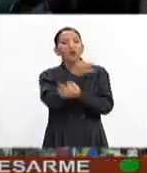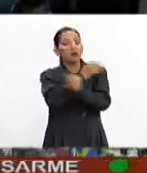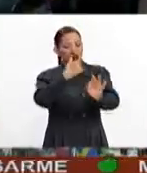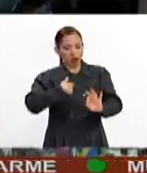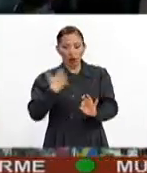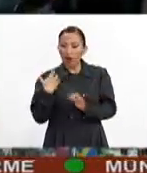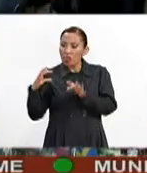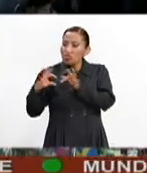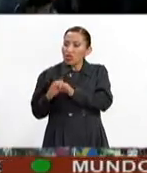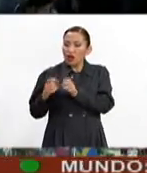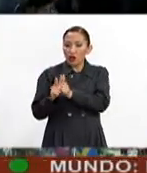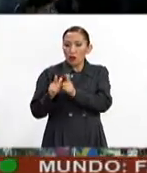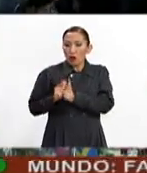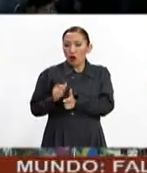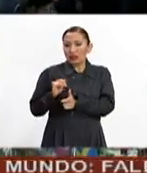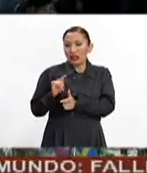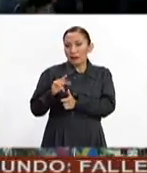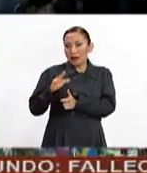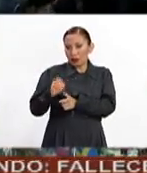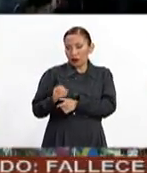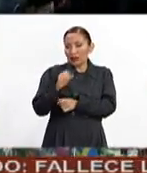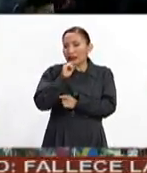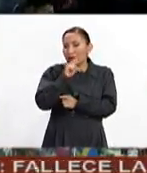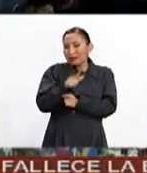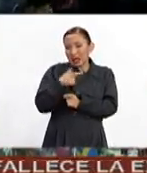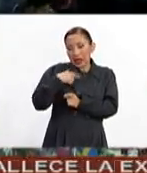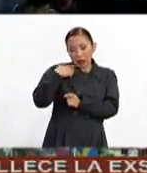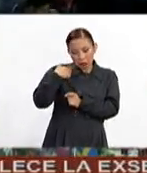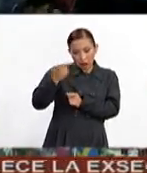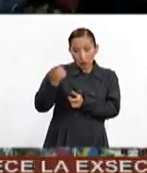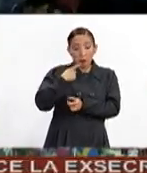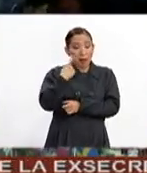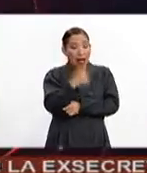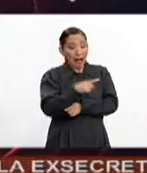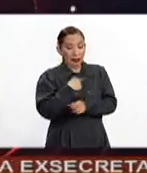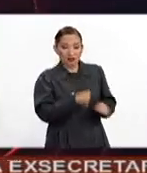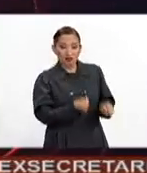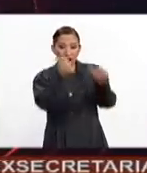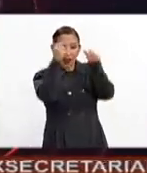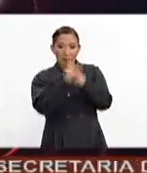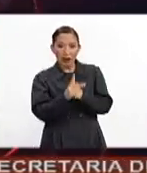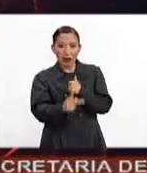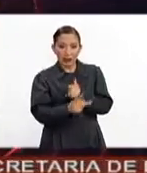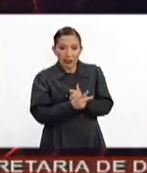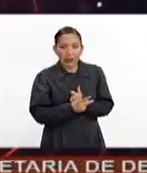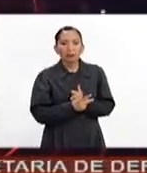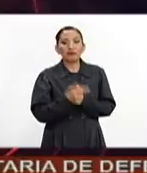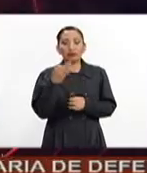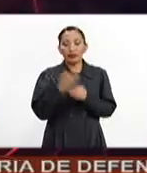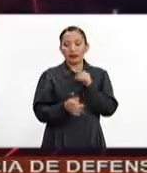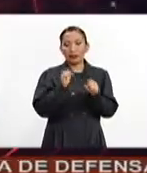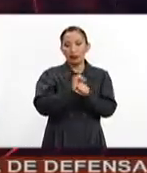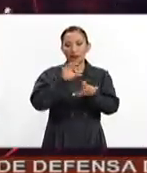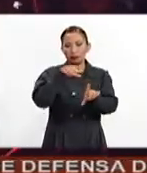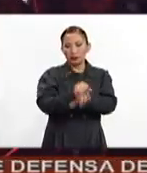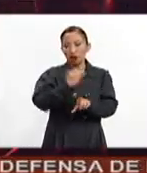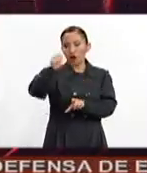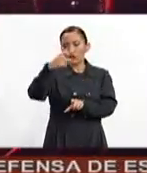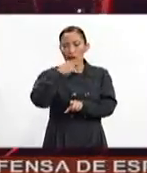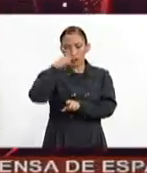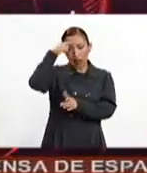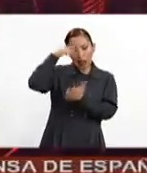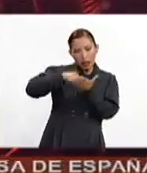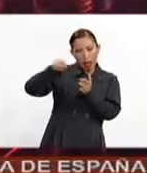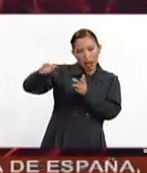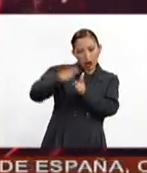su simpatía con el Estado Islámico. Además, pesaba sobre él una orden de expulsión del país. El fin de semana fue detenido otro hombre